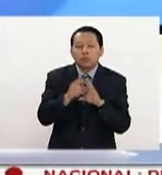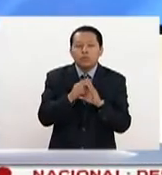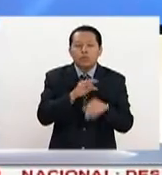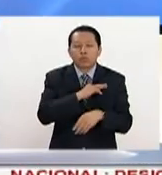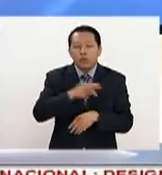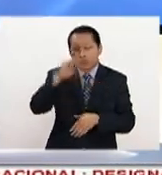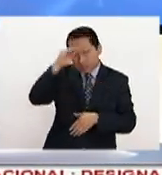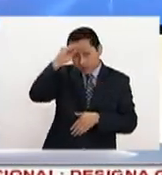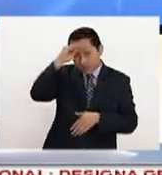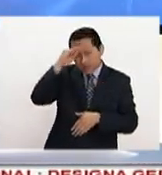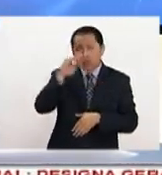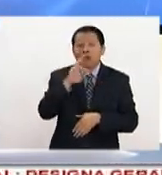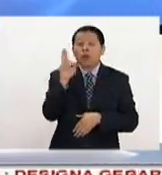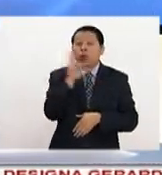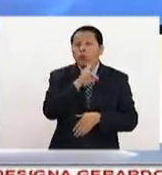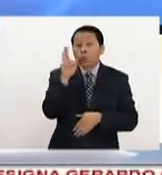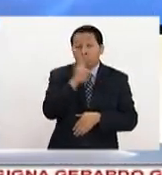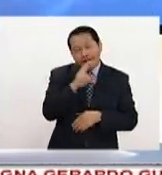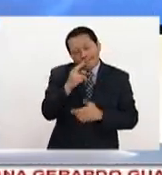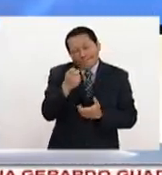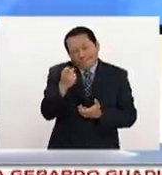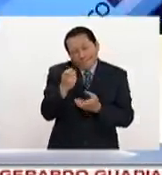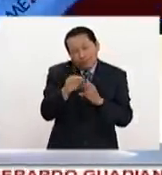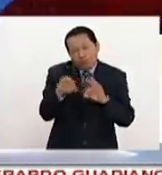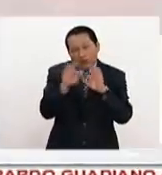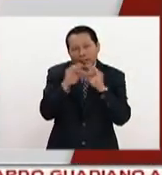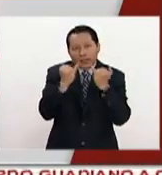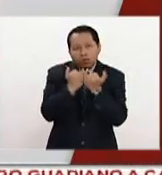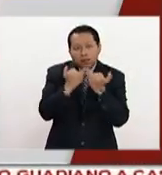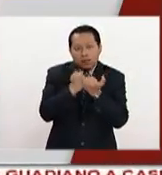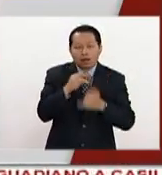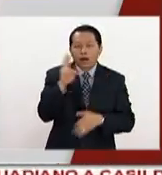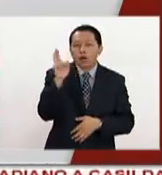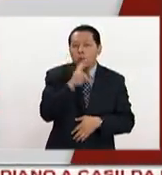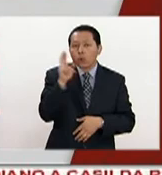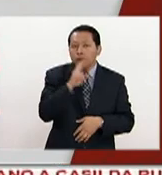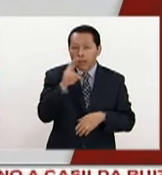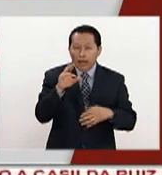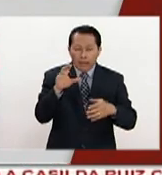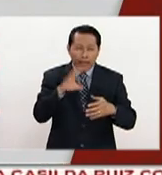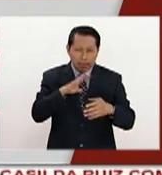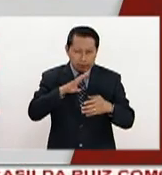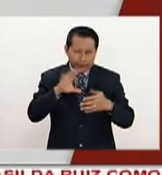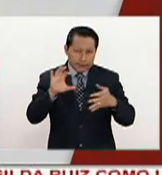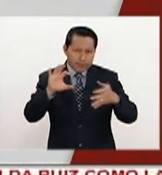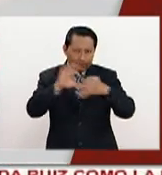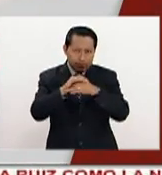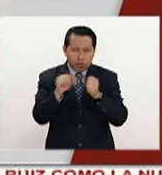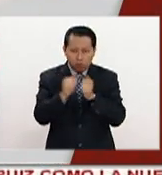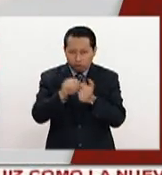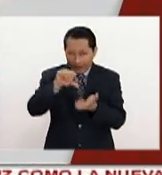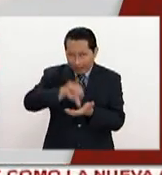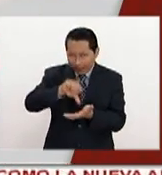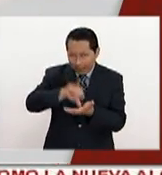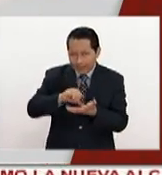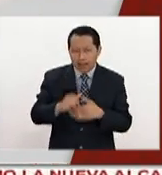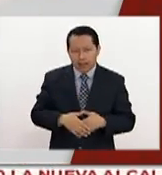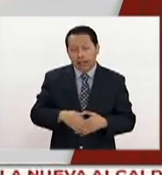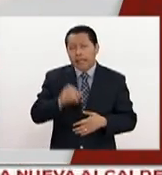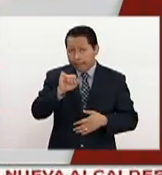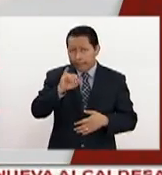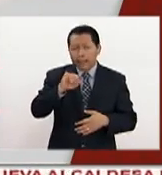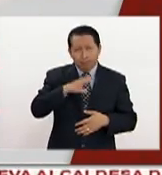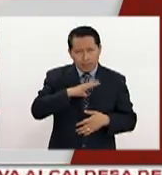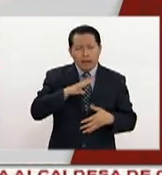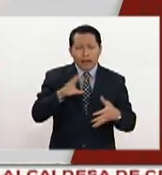podríamos pensar que Rusia, quien juega también un papel muy relevante, mantiene cierta alianza con Irán. Sí,